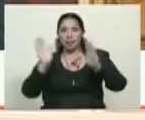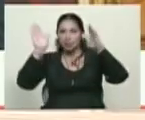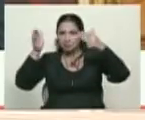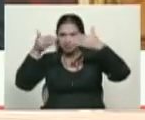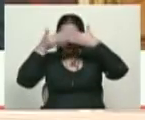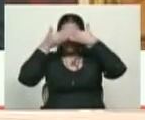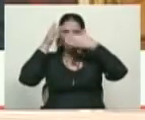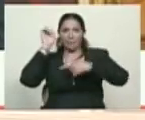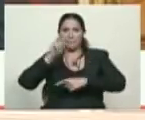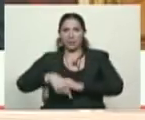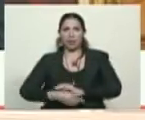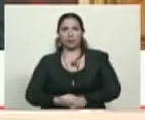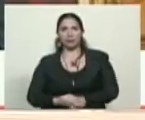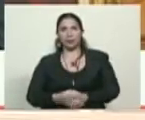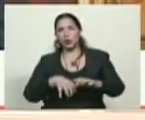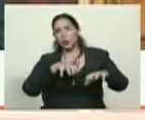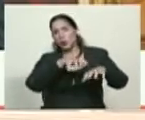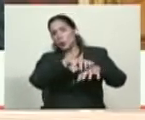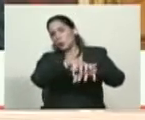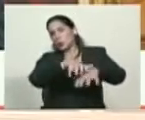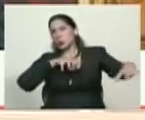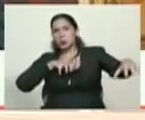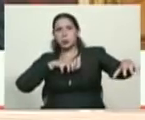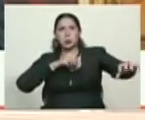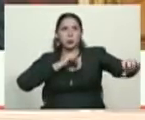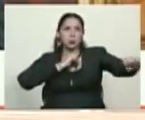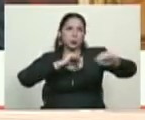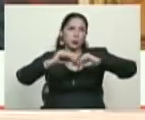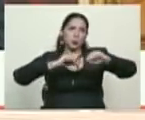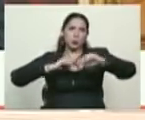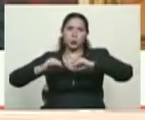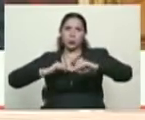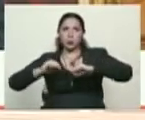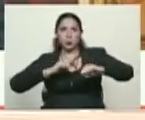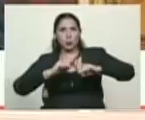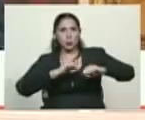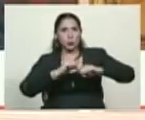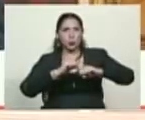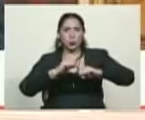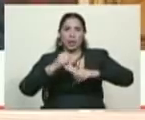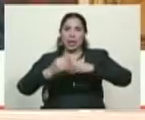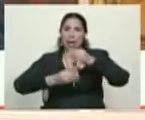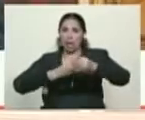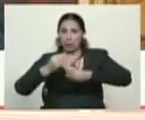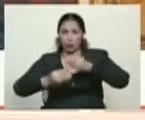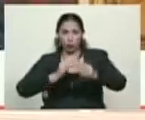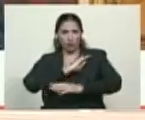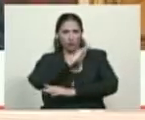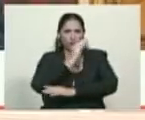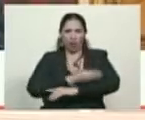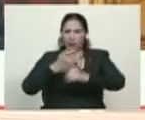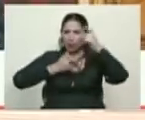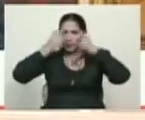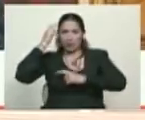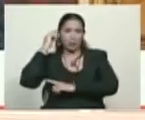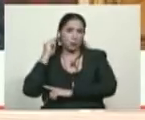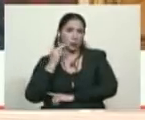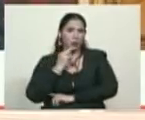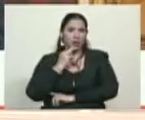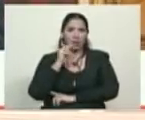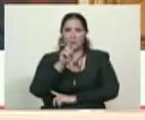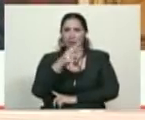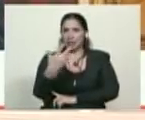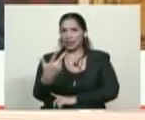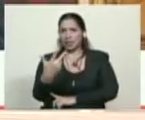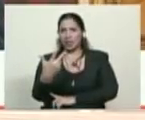invisibilizando a la inmensa movilización que hizo las fuerzas chavistas y bolivarianas el 23 de enero, que